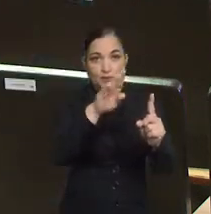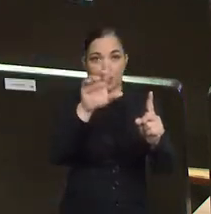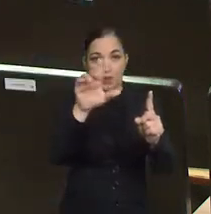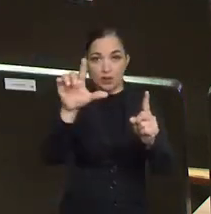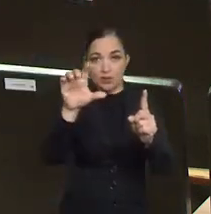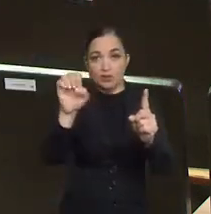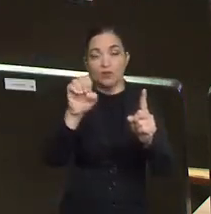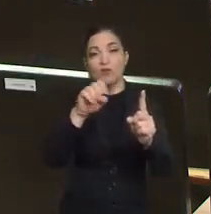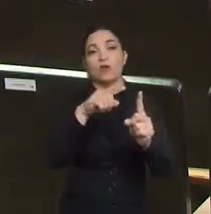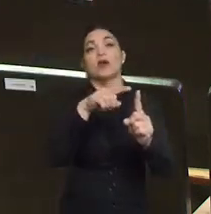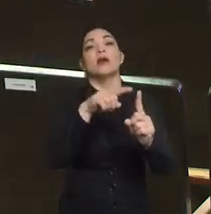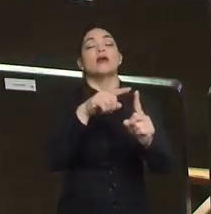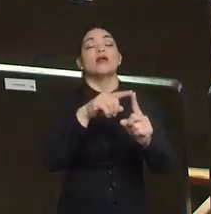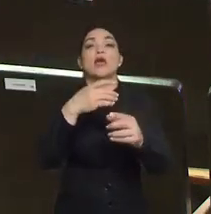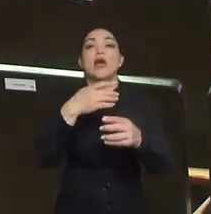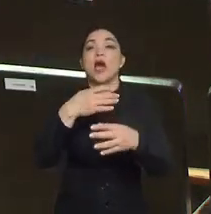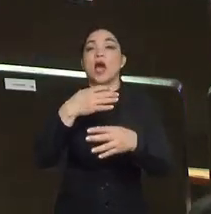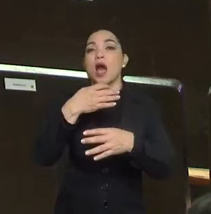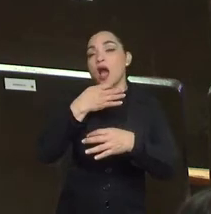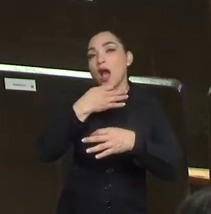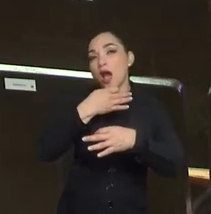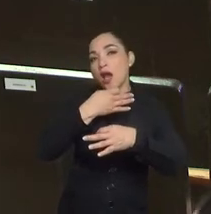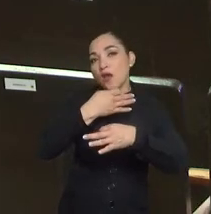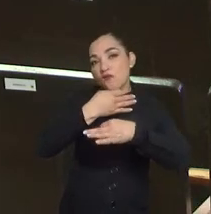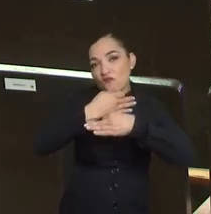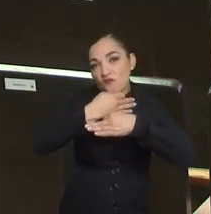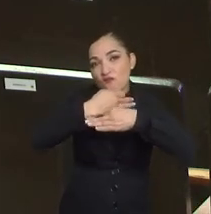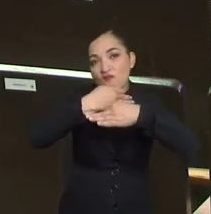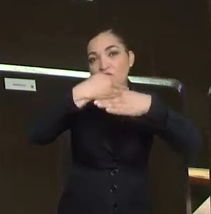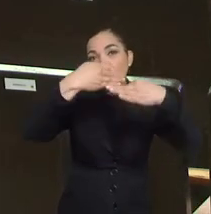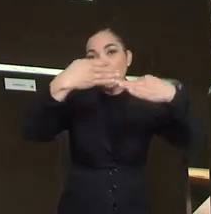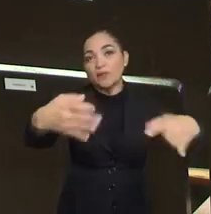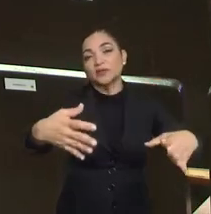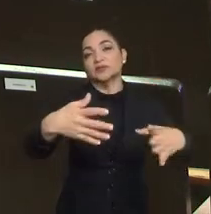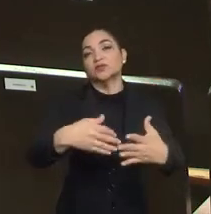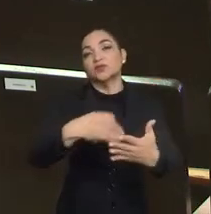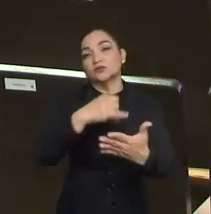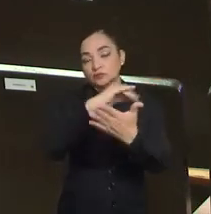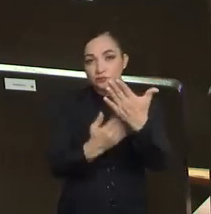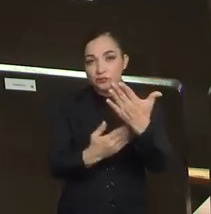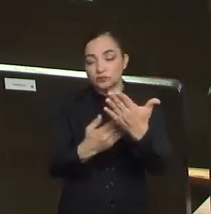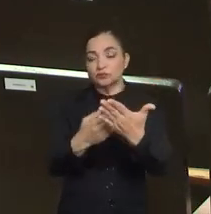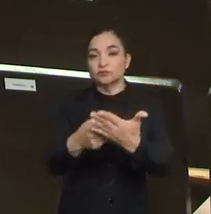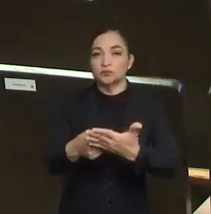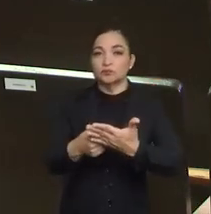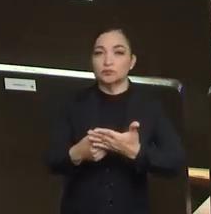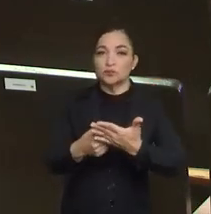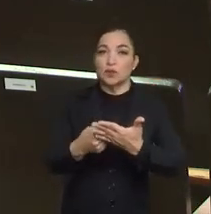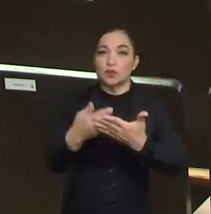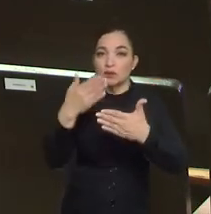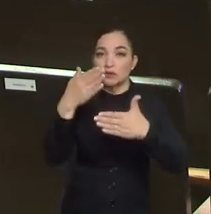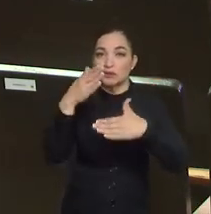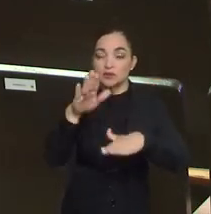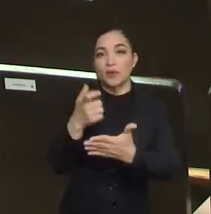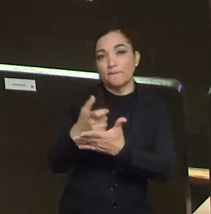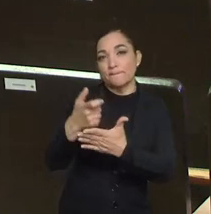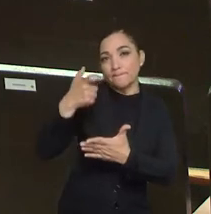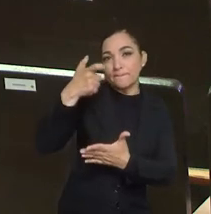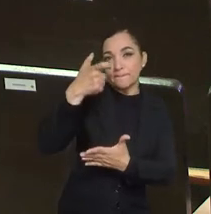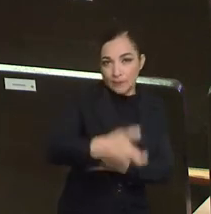nos dé una información sobre una serie de descuentos que queremos hacer en los pagos.